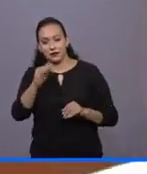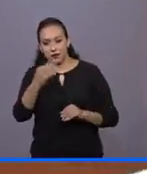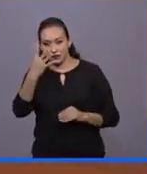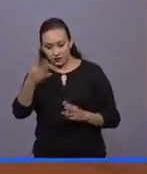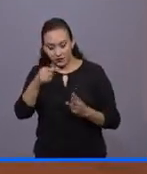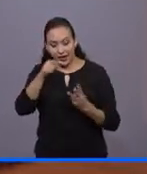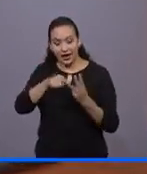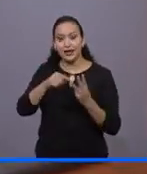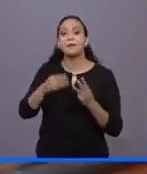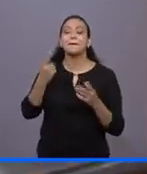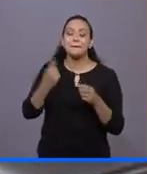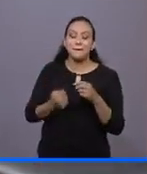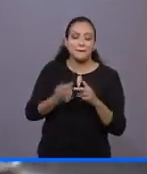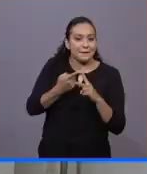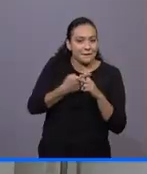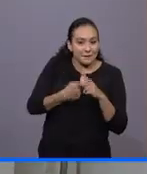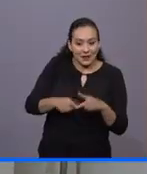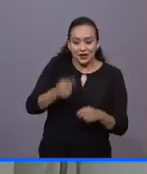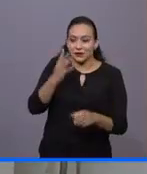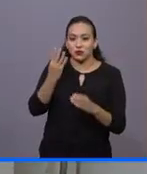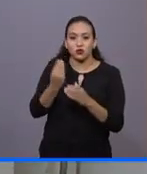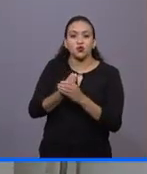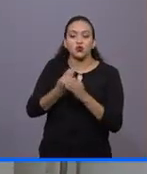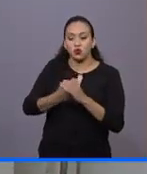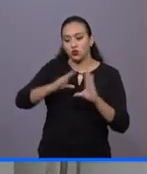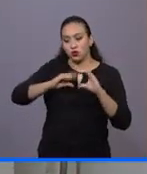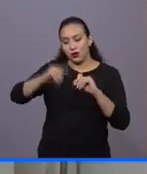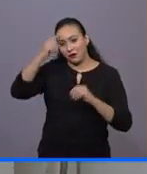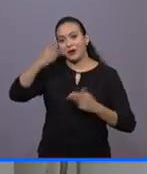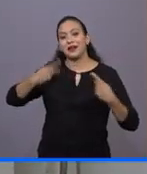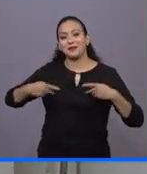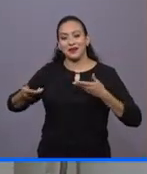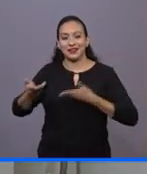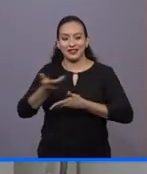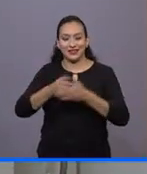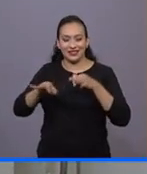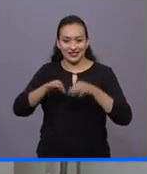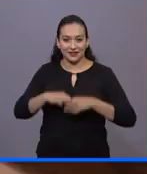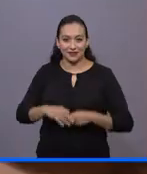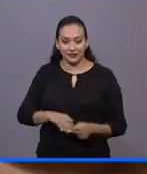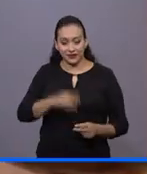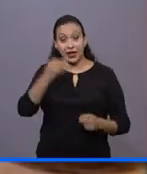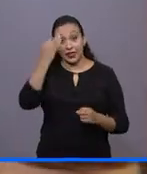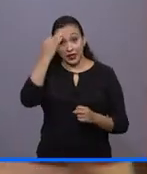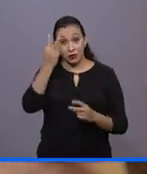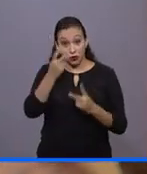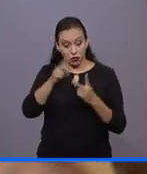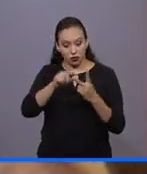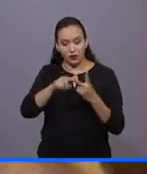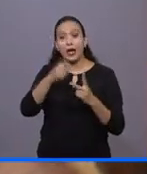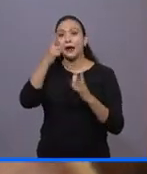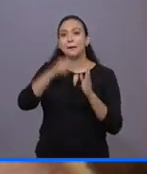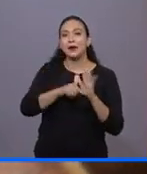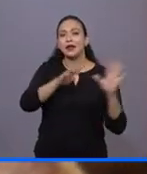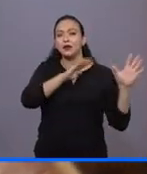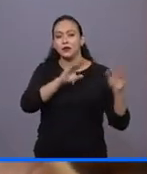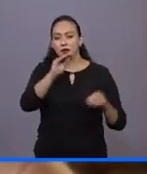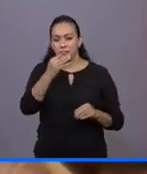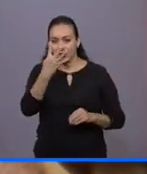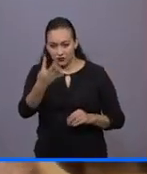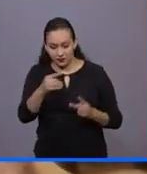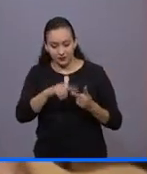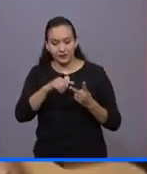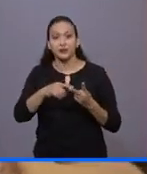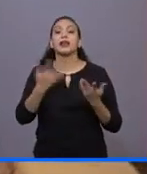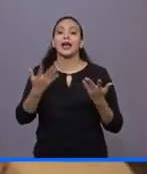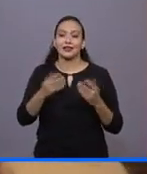los primeros cursos de capacitación para servidores judiciales y secretarios. La segunda etapa inicia en 1994 con la creación